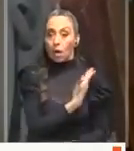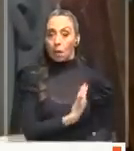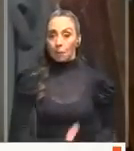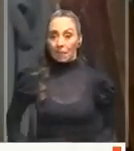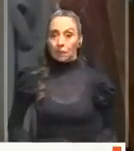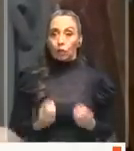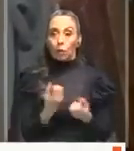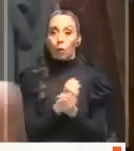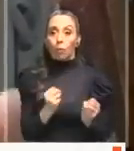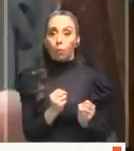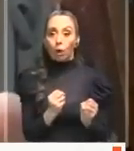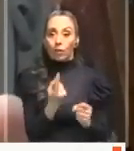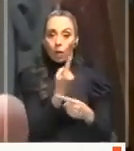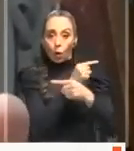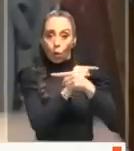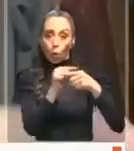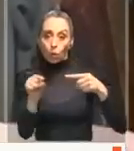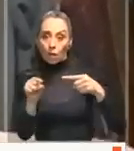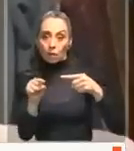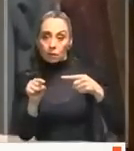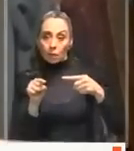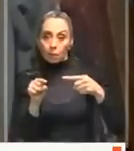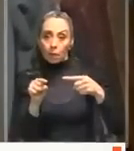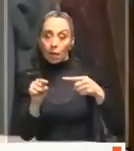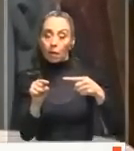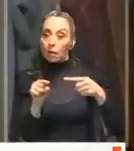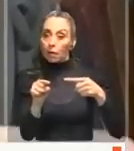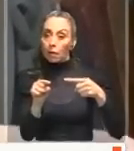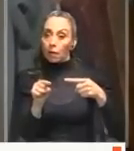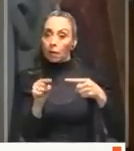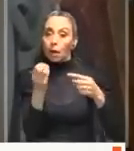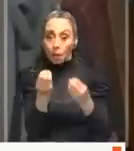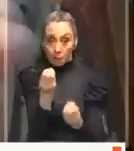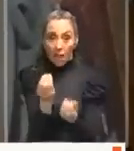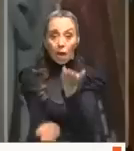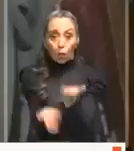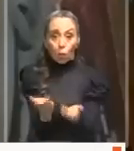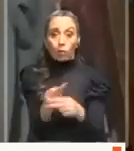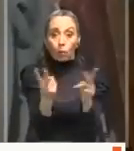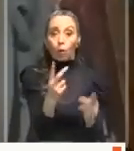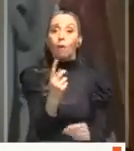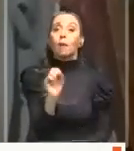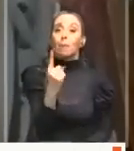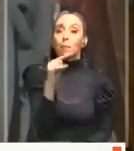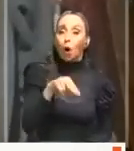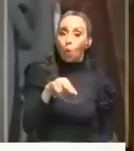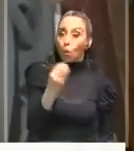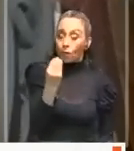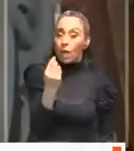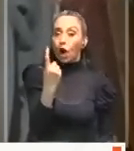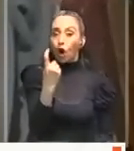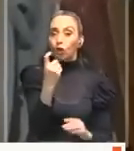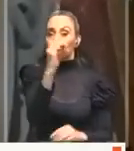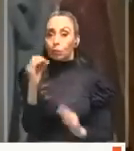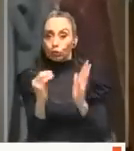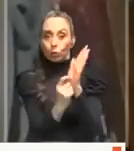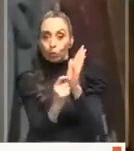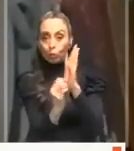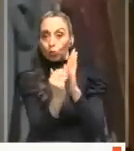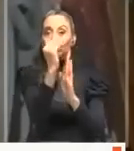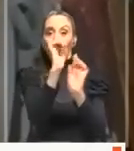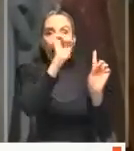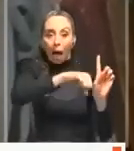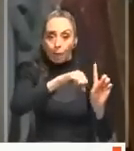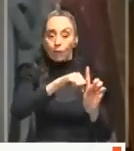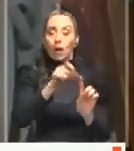no le dejen gozar ni una semana de una muy buena cuenta pública que le hace subir 11 puntos en la encuesta, y a la semana siguiente, por los errores de sus